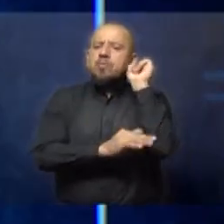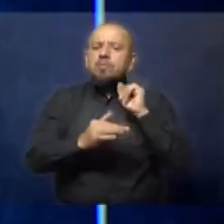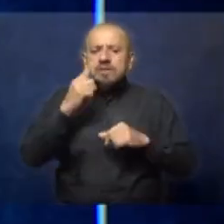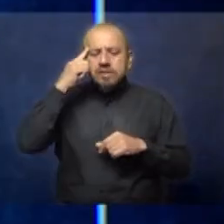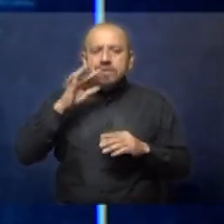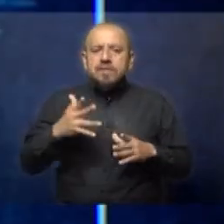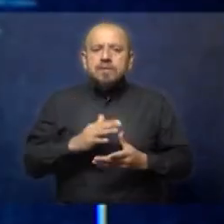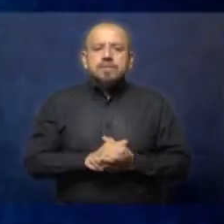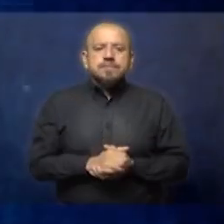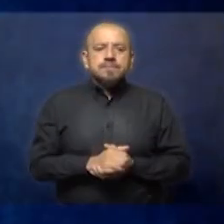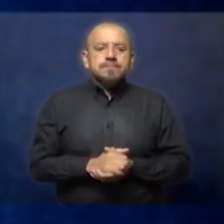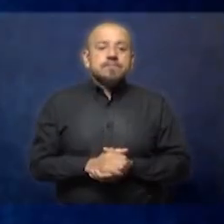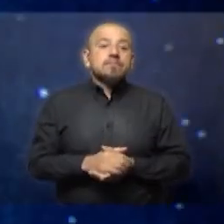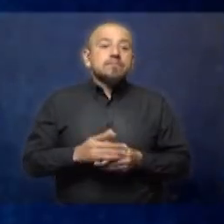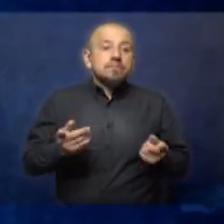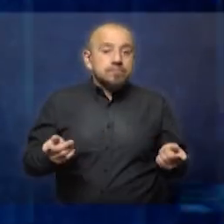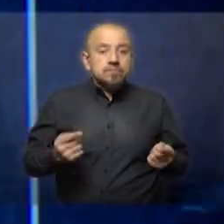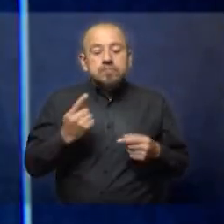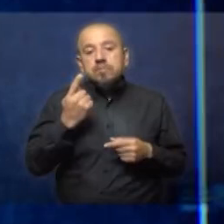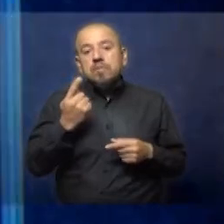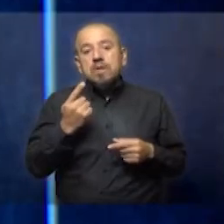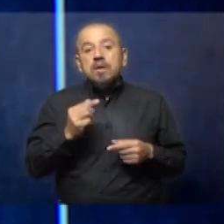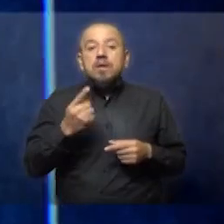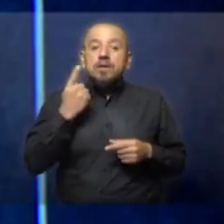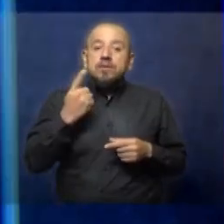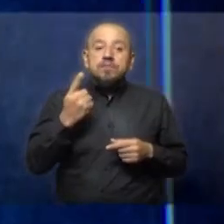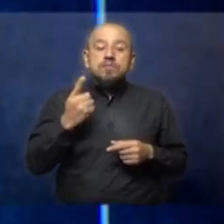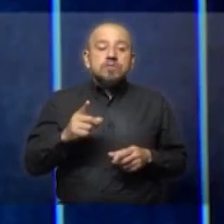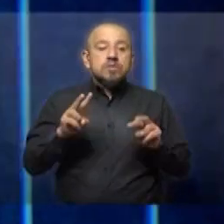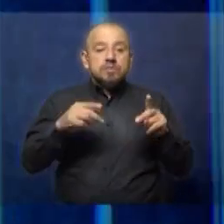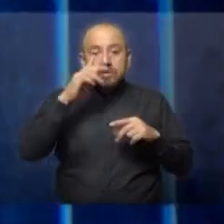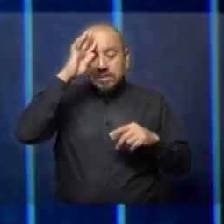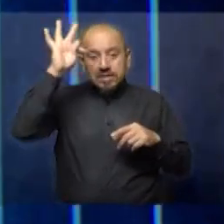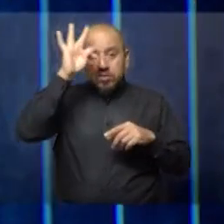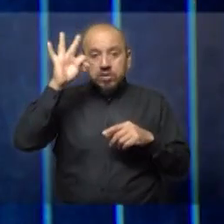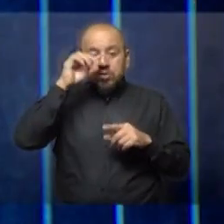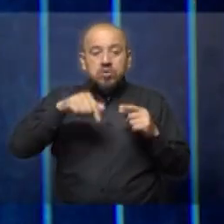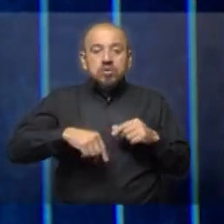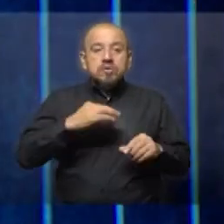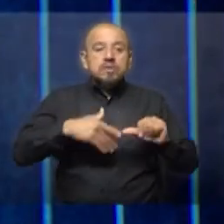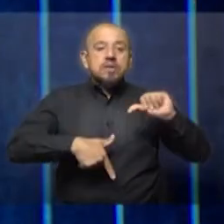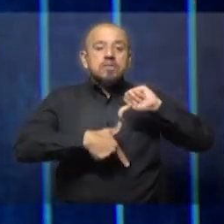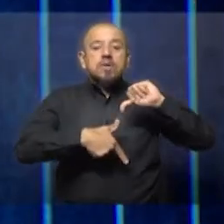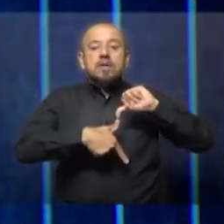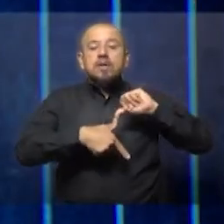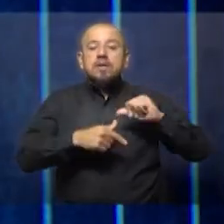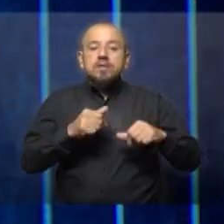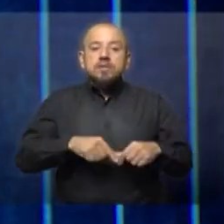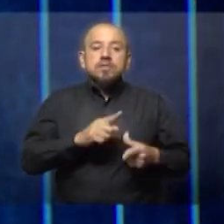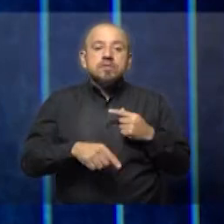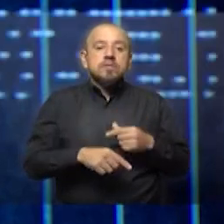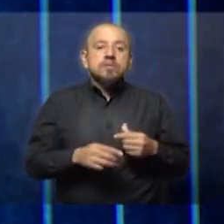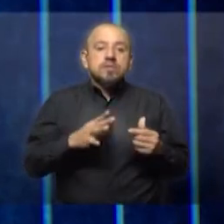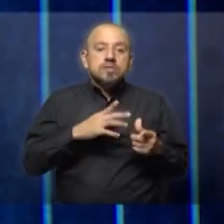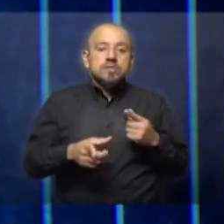lo primero que hay que considerar es que estamos hablando de uno de los de las primeras elaboraciones teóricas que hubo sobre el feminismo en América Latina no que quizás